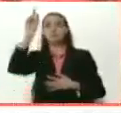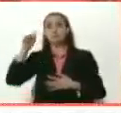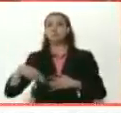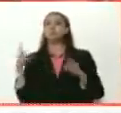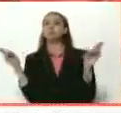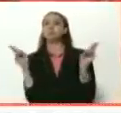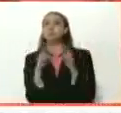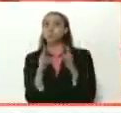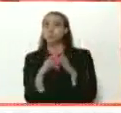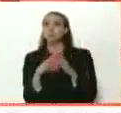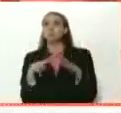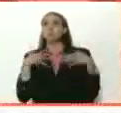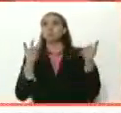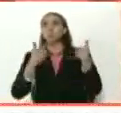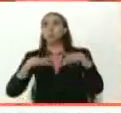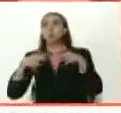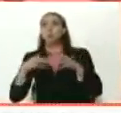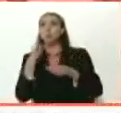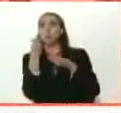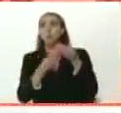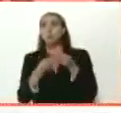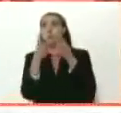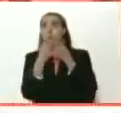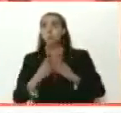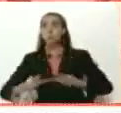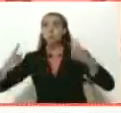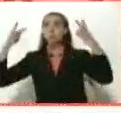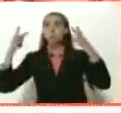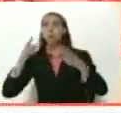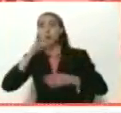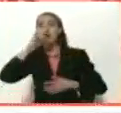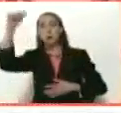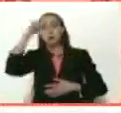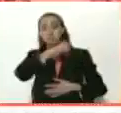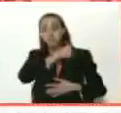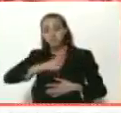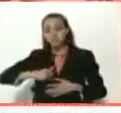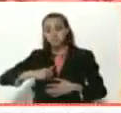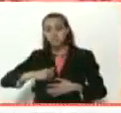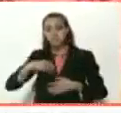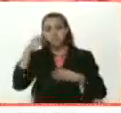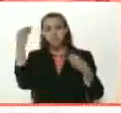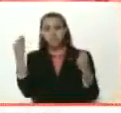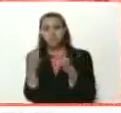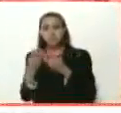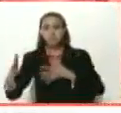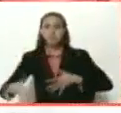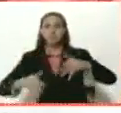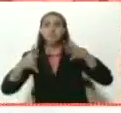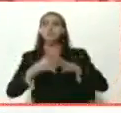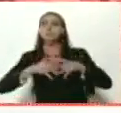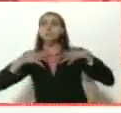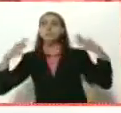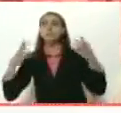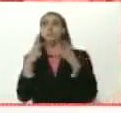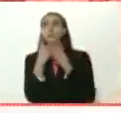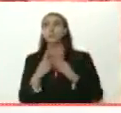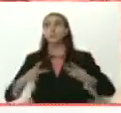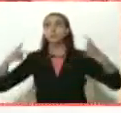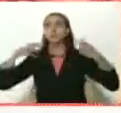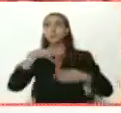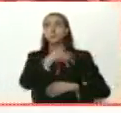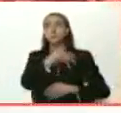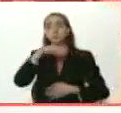Reconocer en esta movilización el valor de Nicolás Maduro, que nos ha conducido a la más grande de las victorias de la